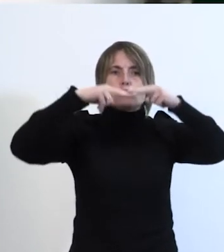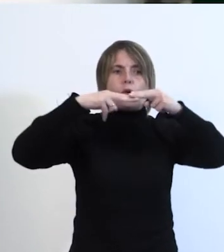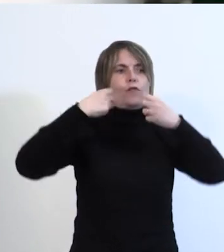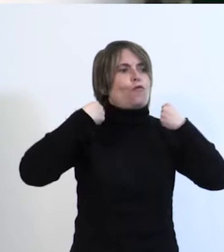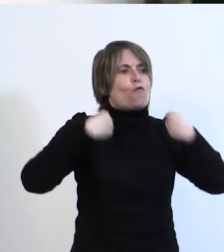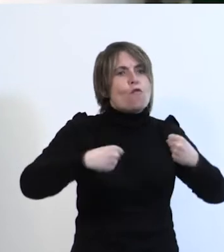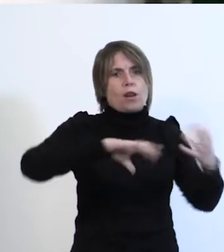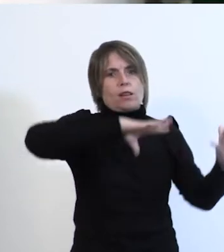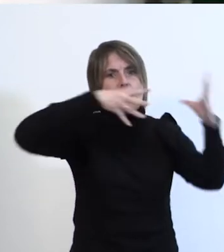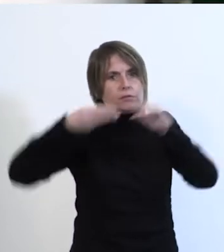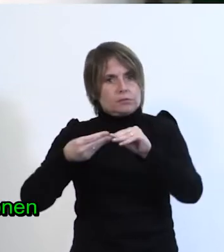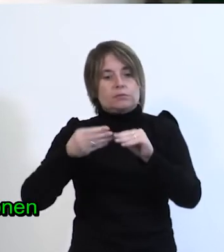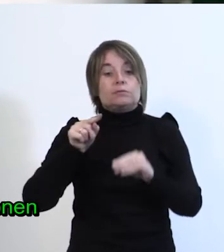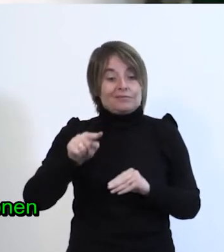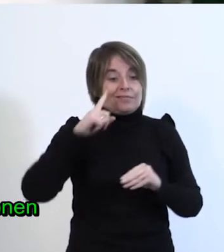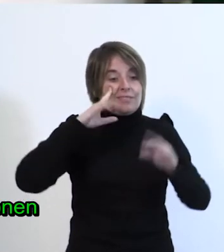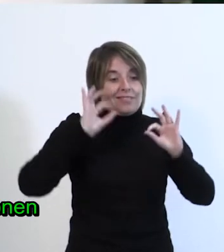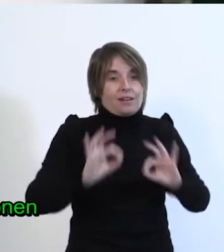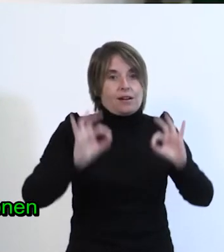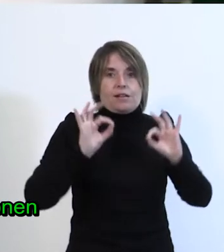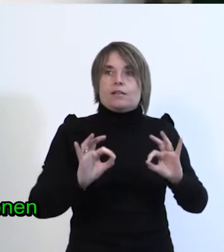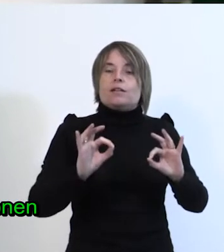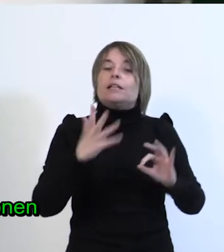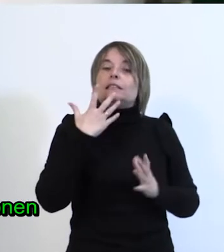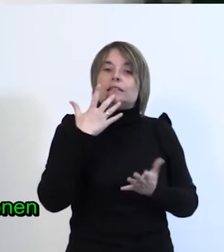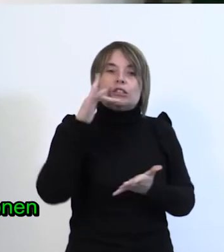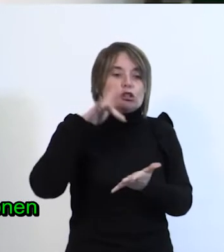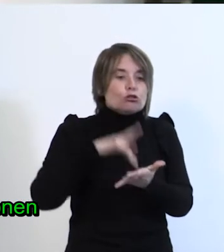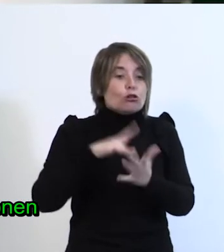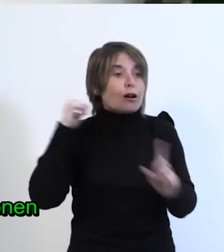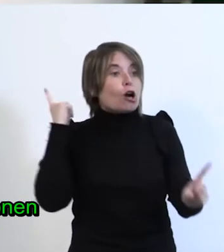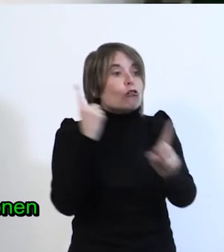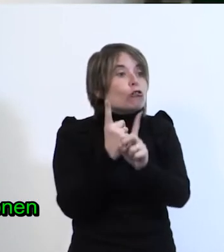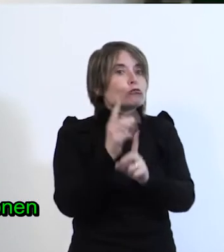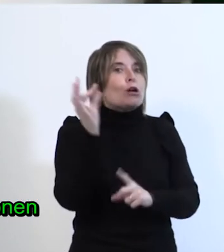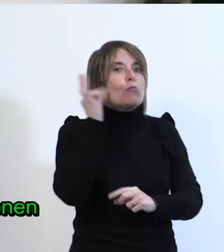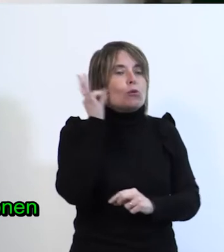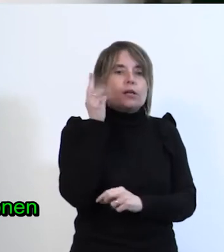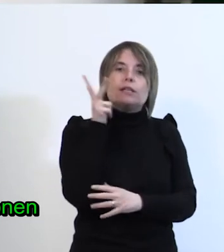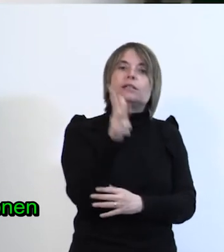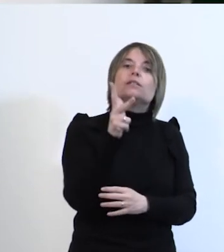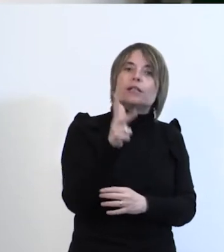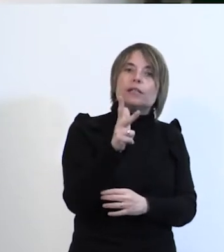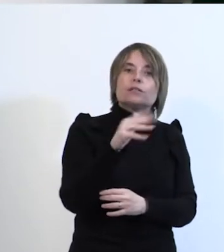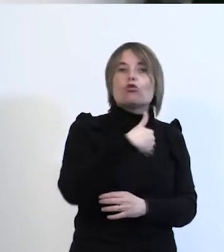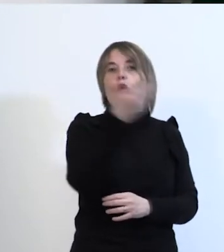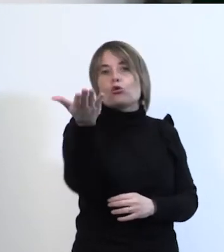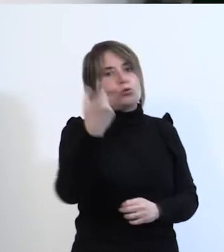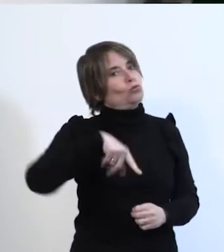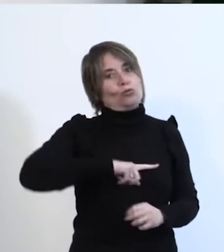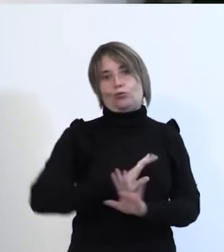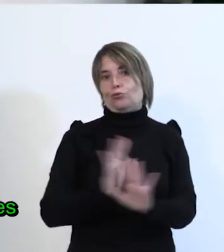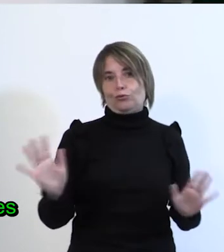fuerza transformadora. Porque en realidad, quienes se oponen a los derechos de las mujeres son